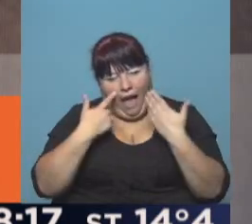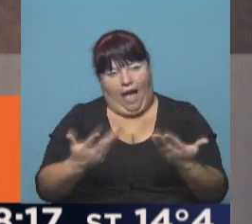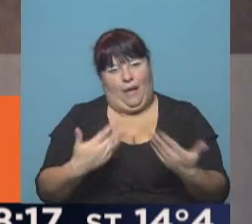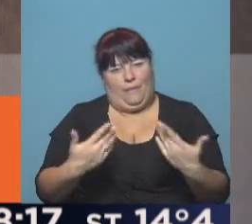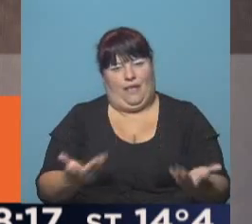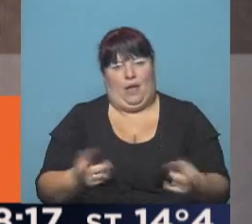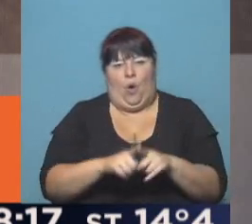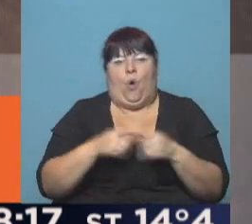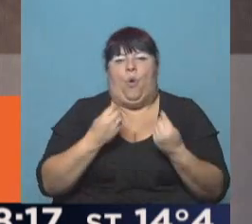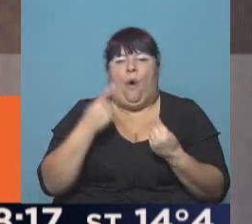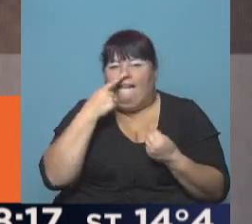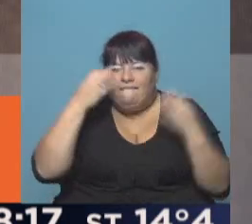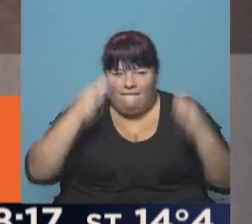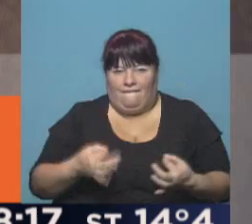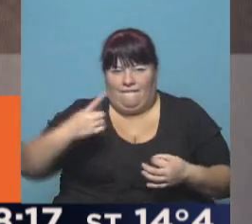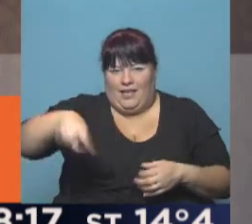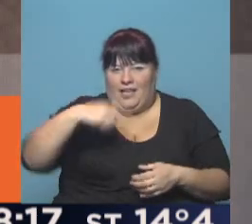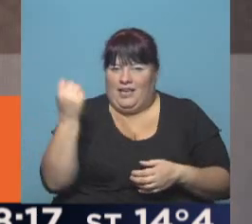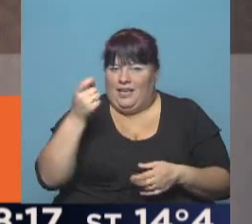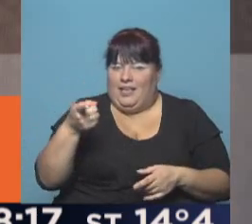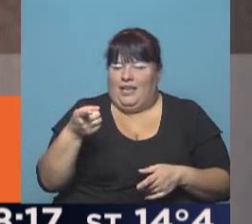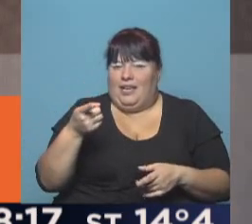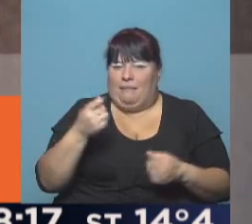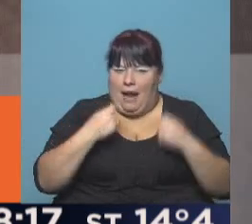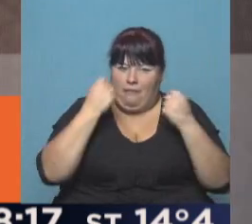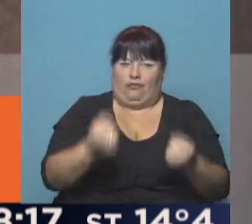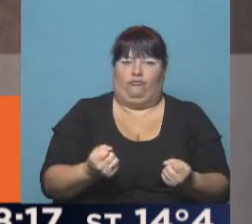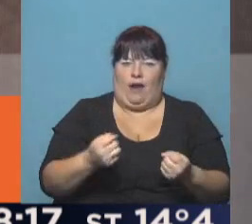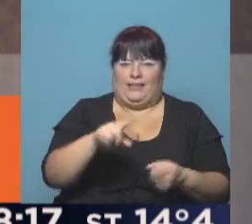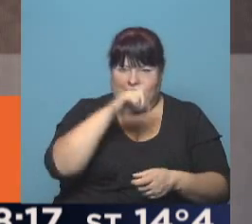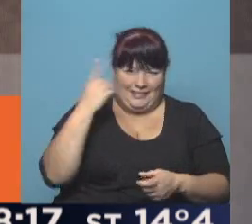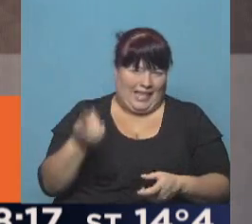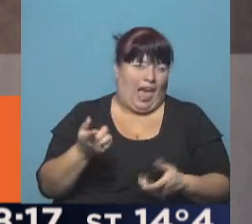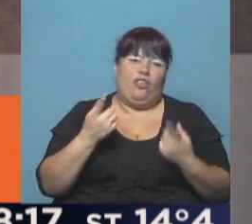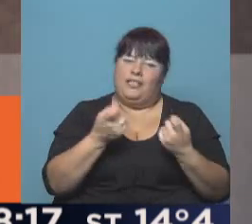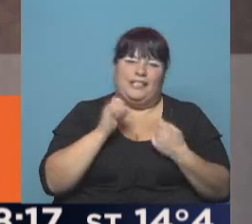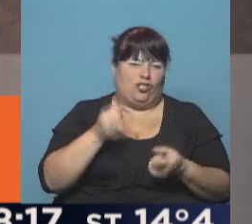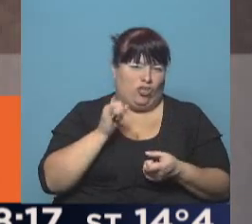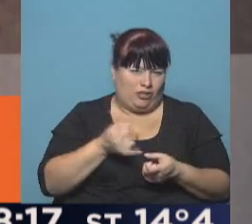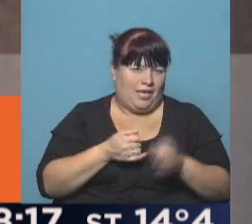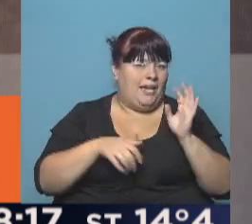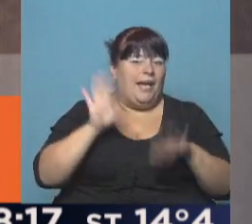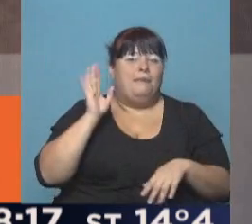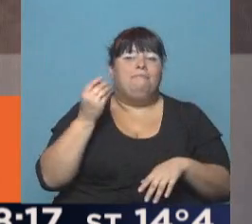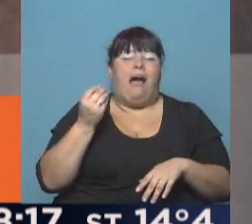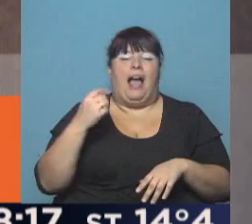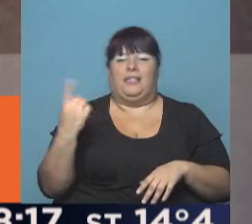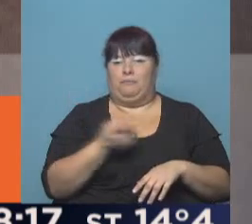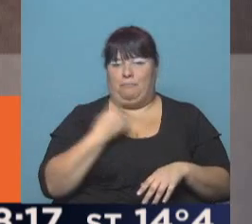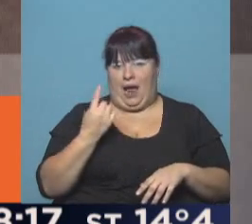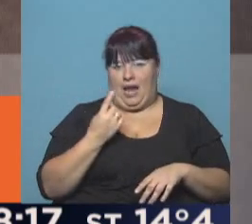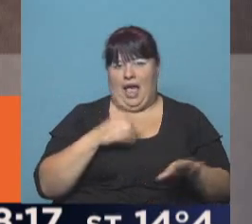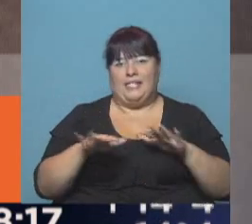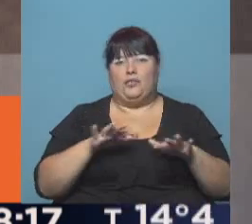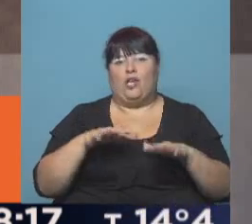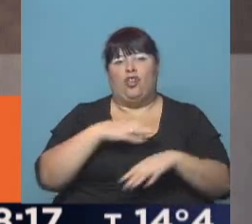cuál es el interés real de fortalecer ese estado que es tan necesario sobre todo para los que están en una